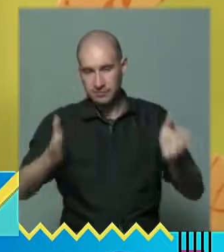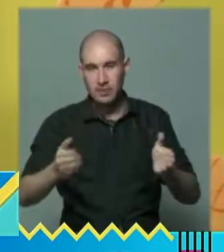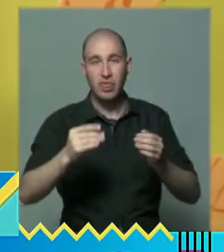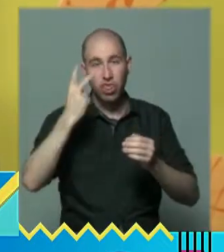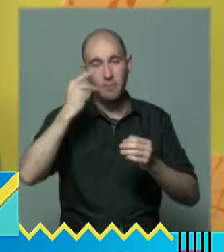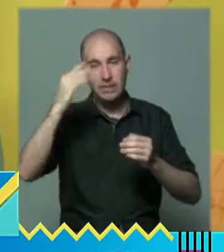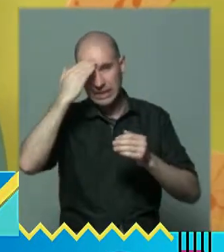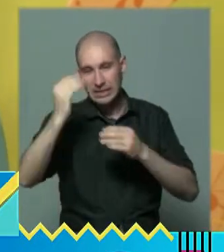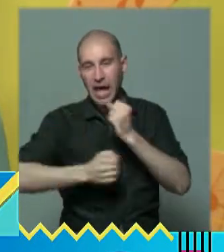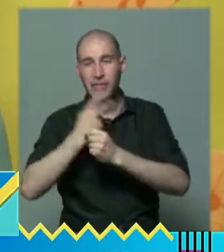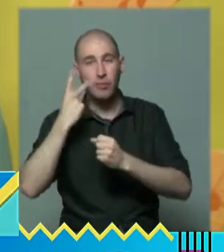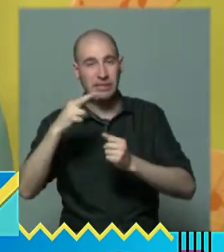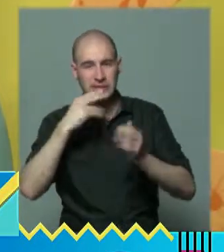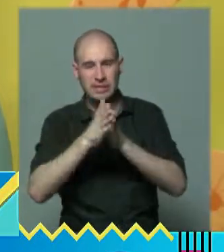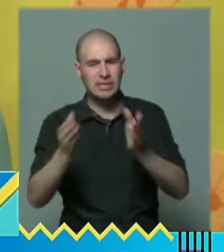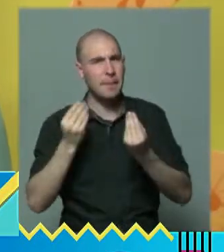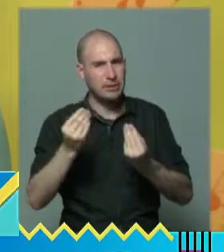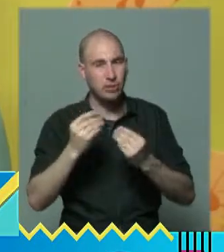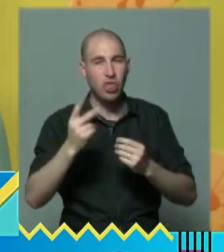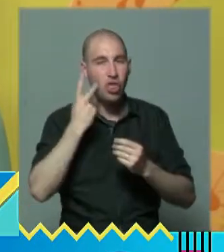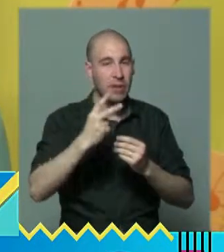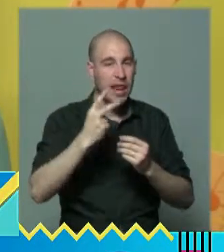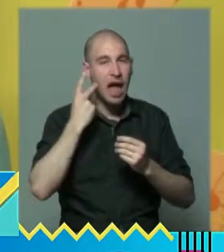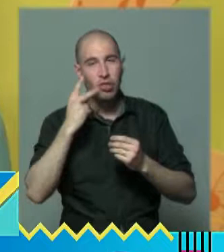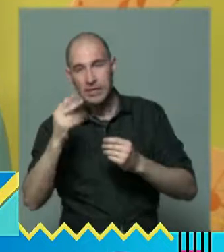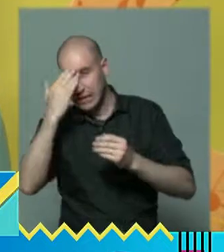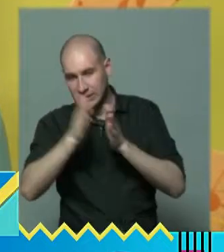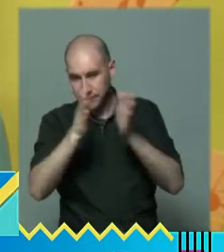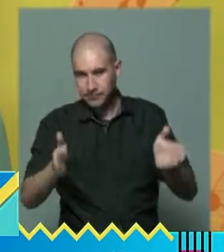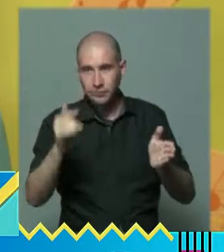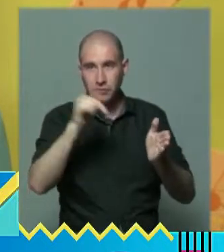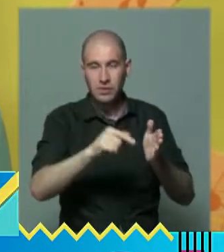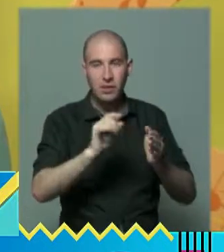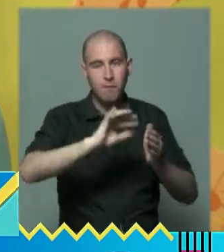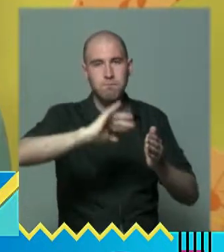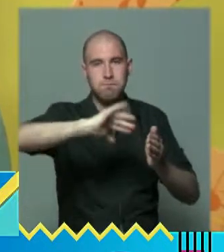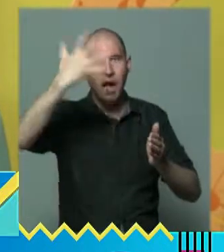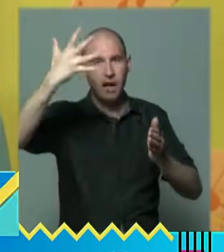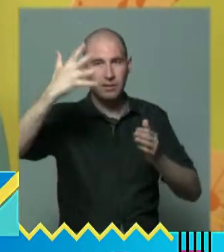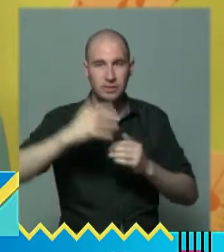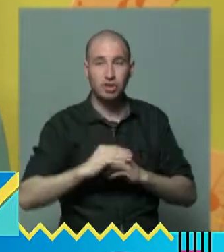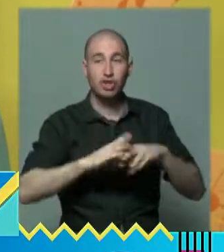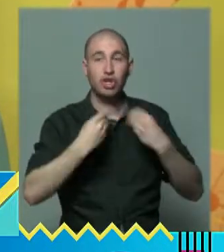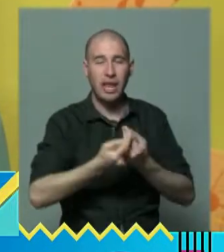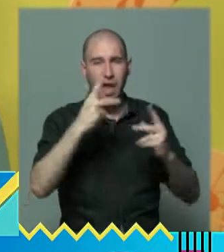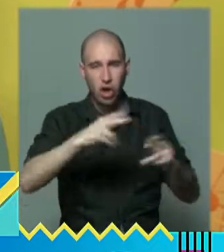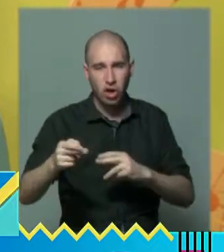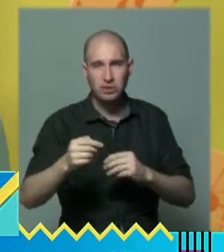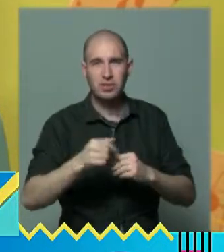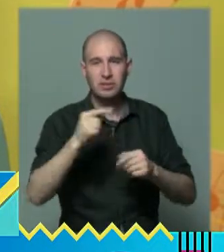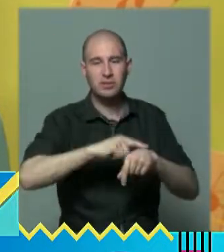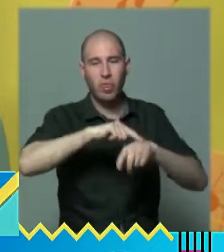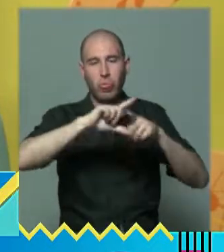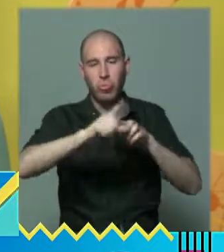año 2015 hasta el año 2017? Del año 2000 al 2015 esos índices se quintuplicaron en la cantidad de cortes y en la longitud de los